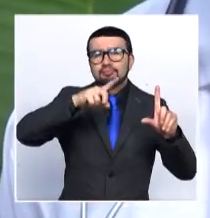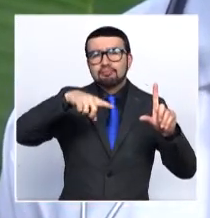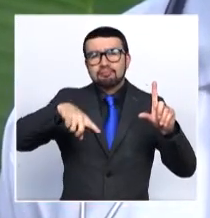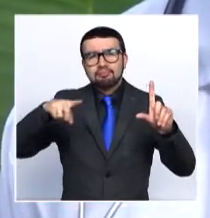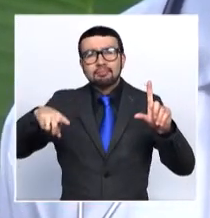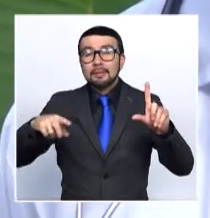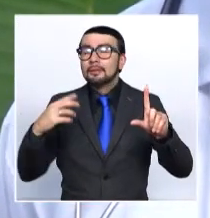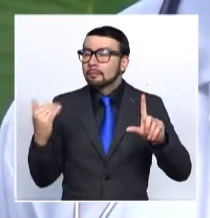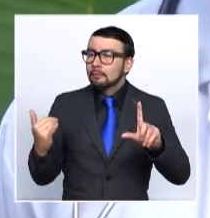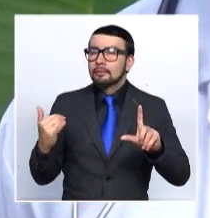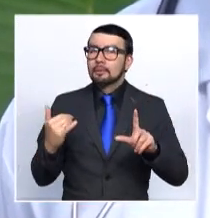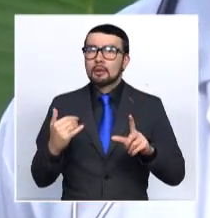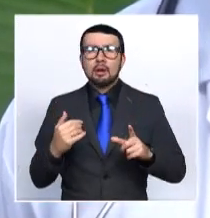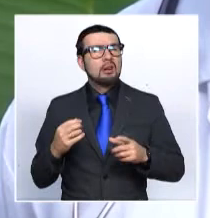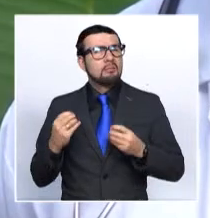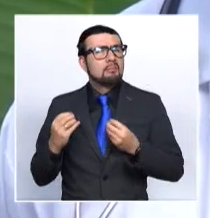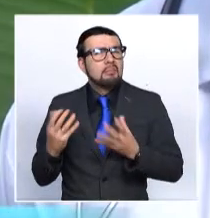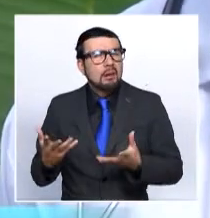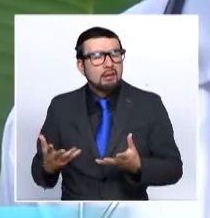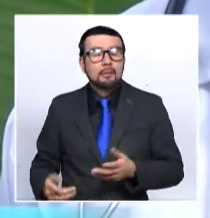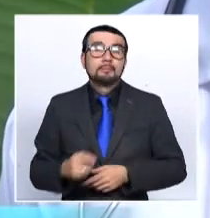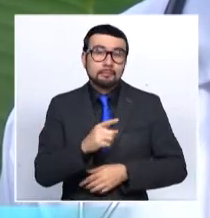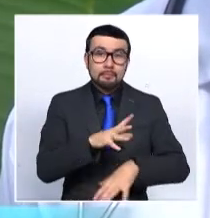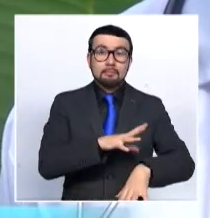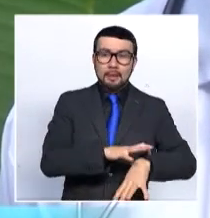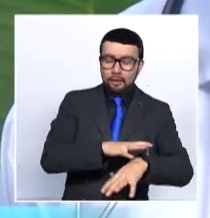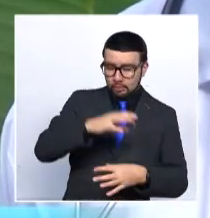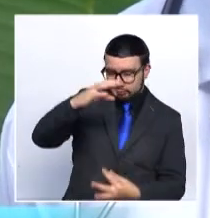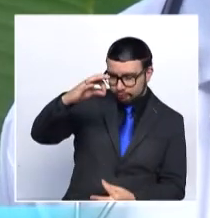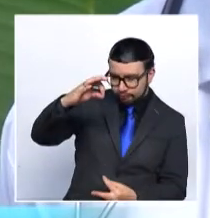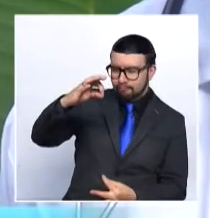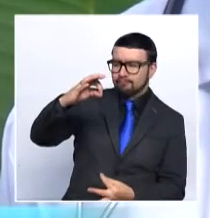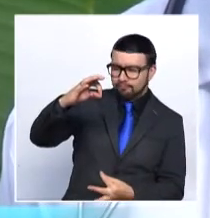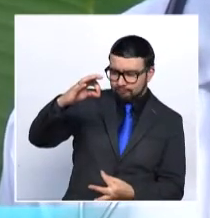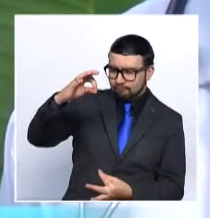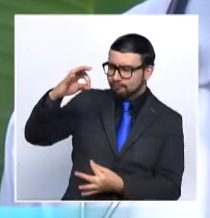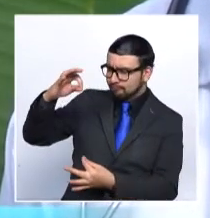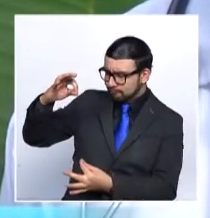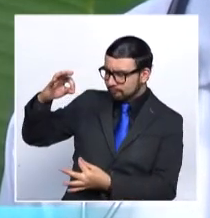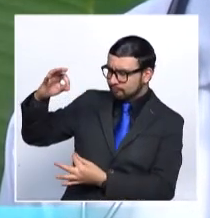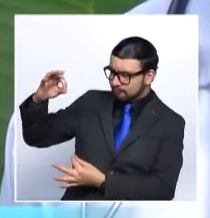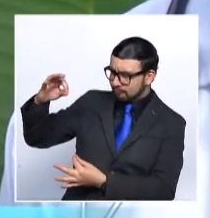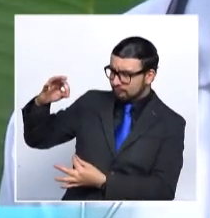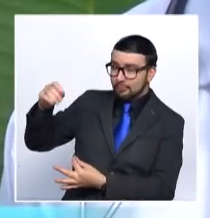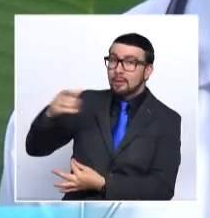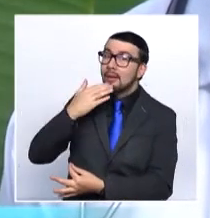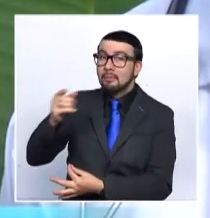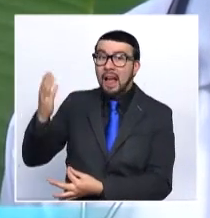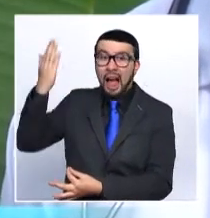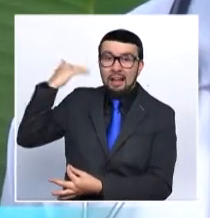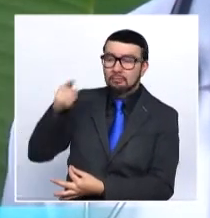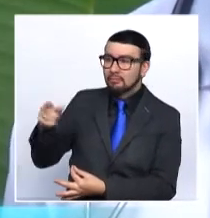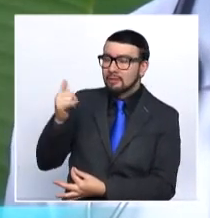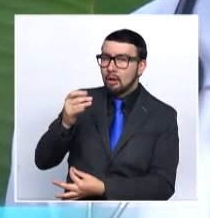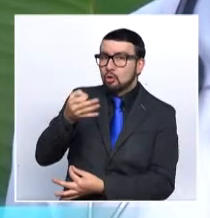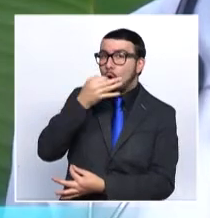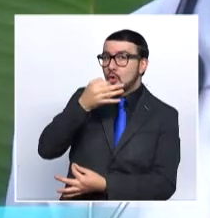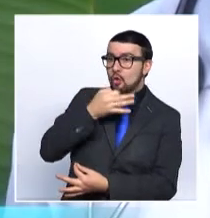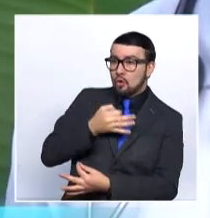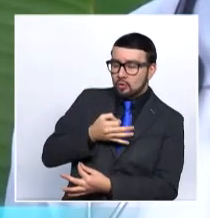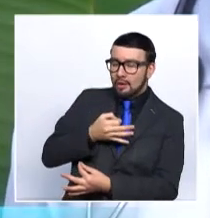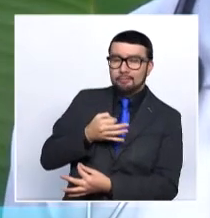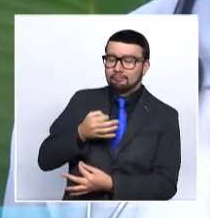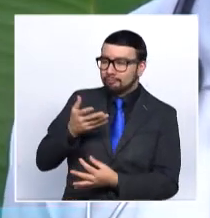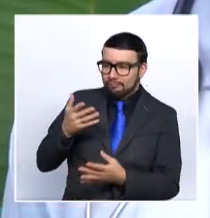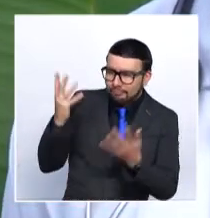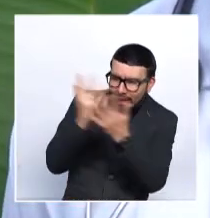apoyo. Y ya que el paciente ha sido toreado, digamos, con tantos medicamentos, ellos realmente tengan ese apoyo y puedan definir un